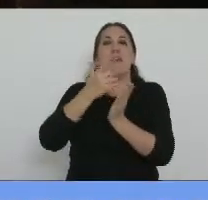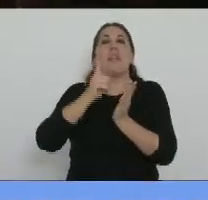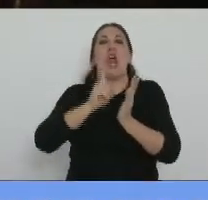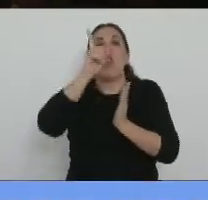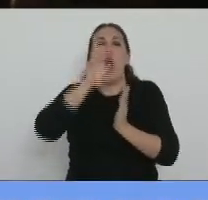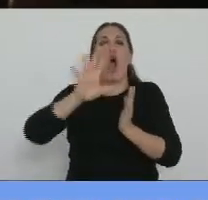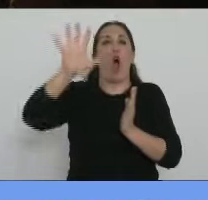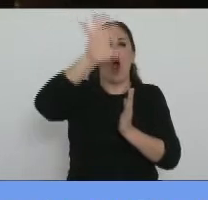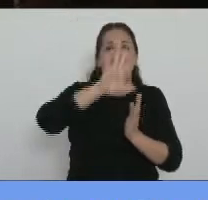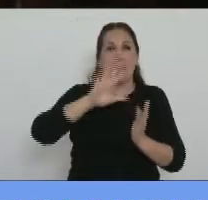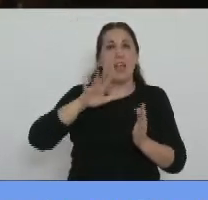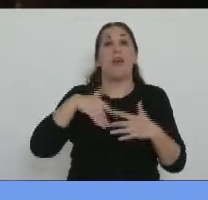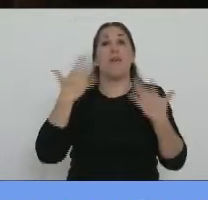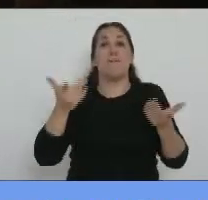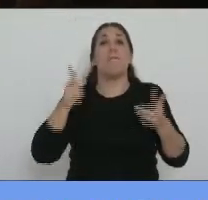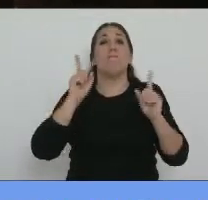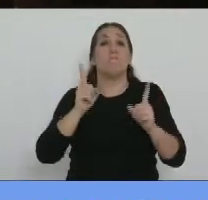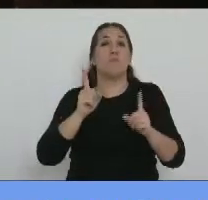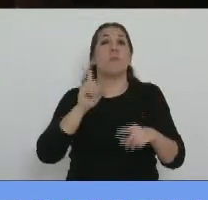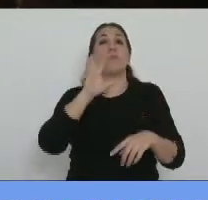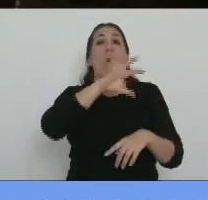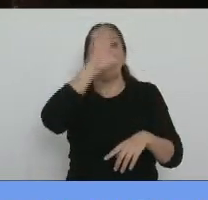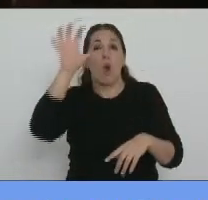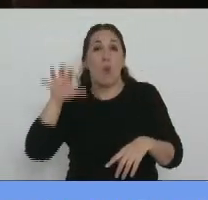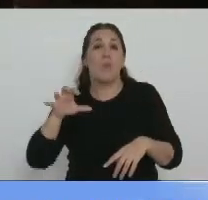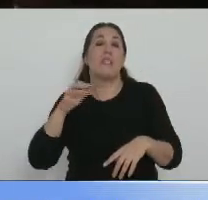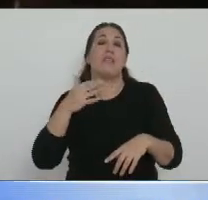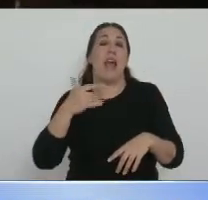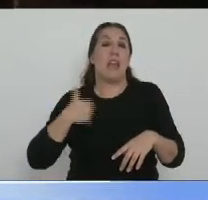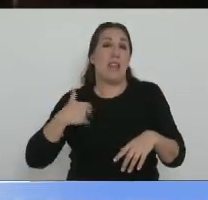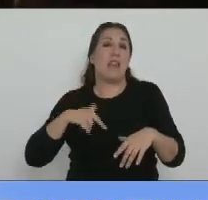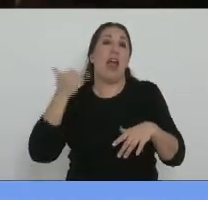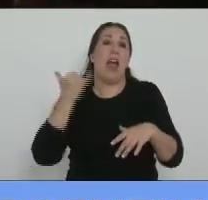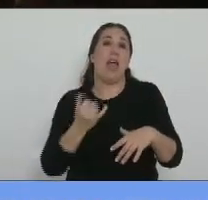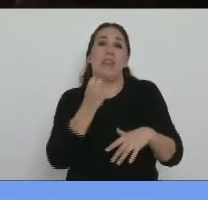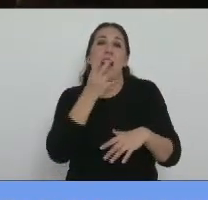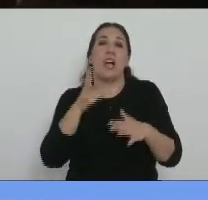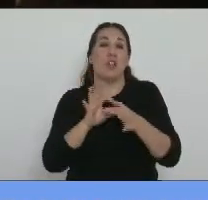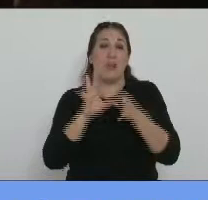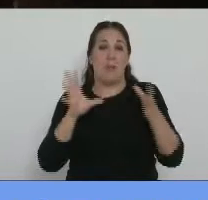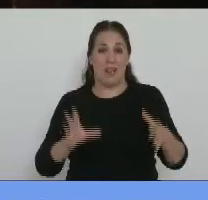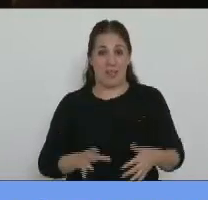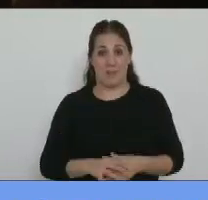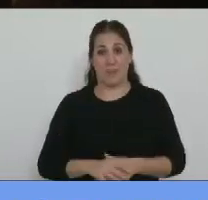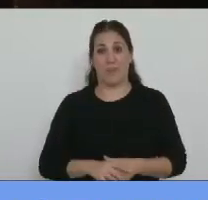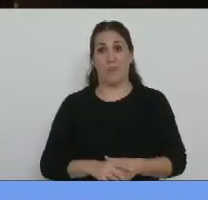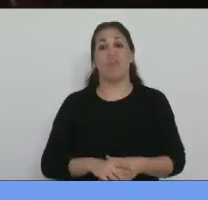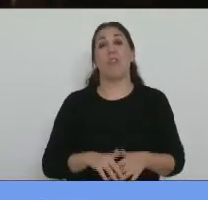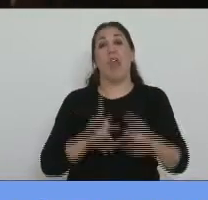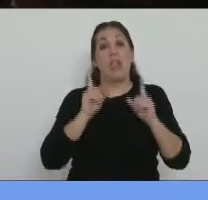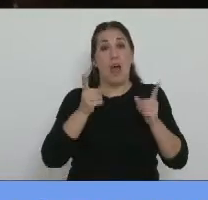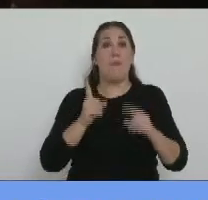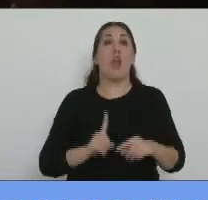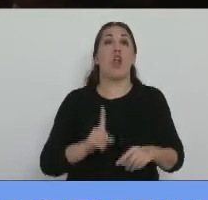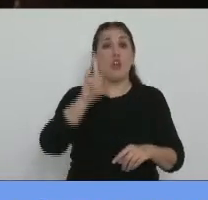las provincias de la argentina declararon nuestra independencia pero también es verdad que el norte fue testigo de la primera